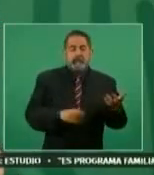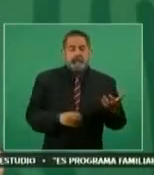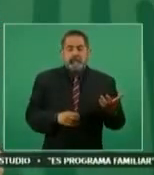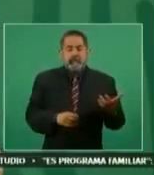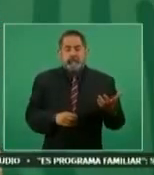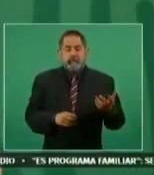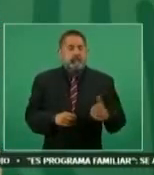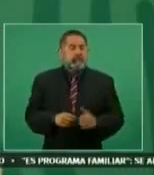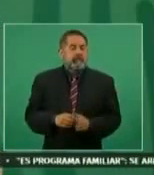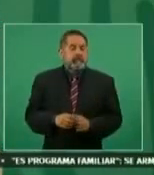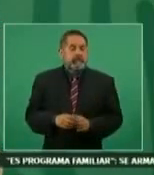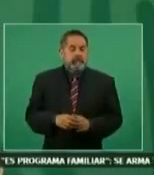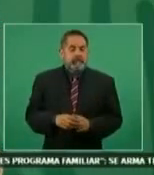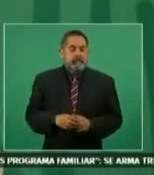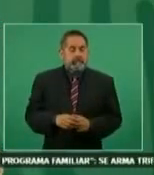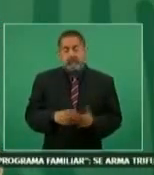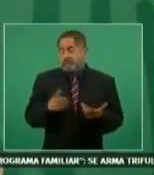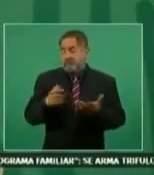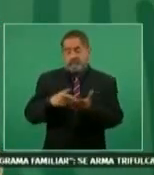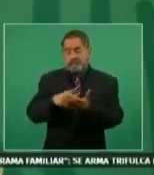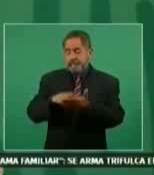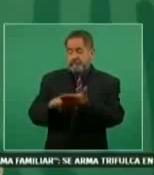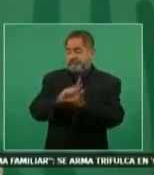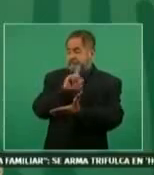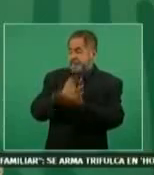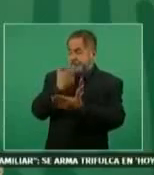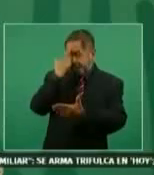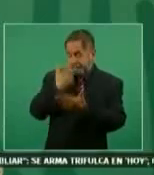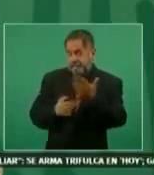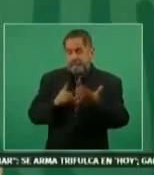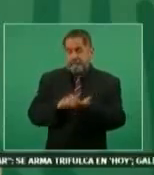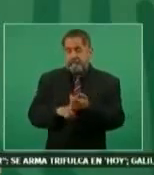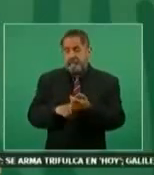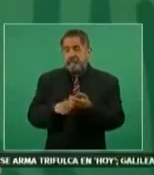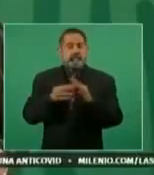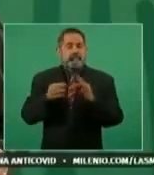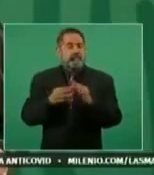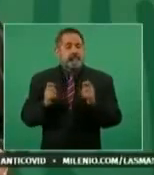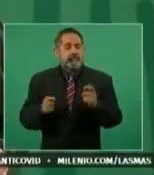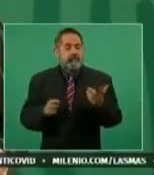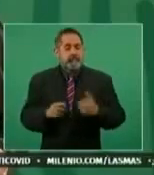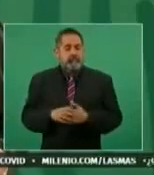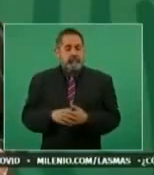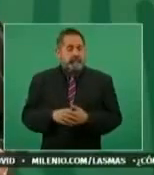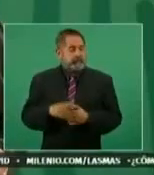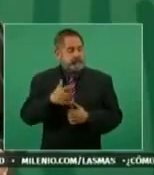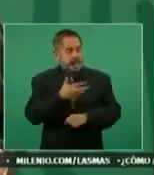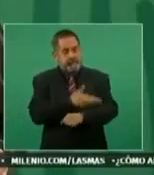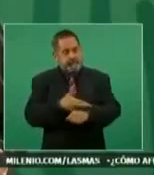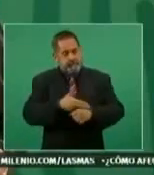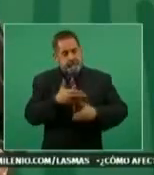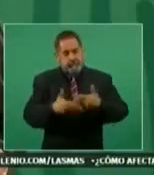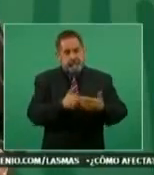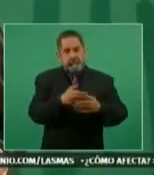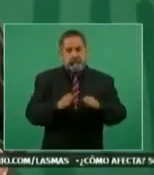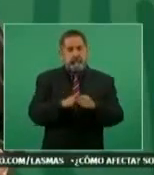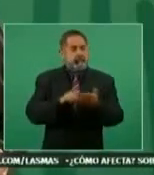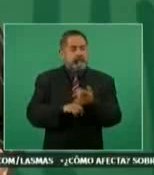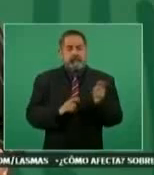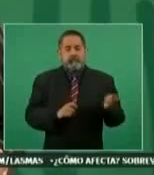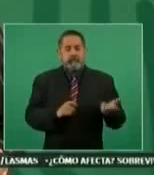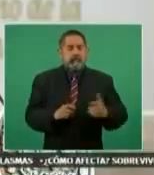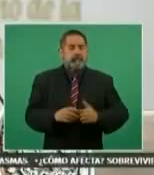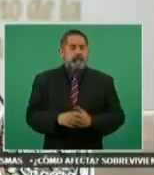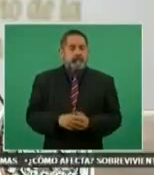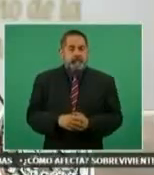minoría rapaz se aproveche. Aseguró que detrás de todo esto está Telmex. Telmex, que es de su amigo Slim.